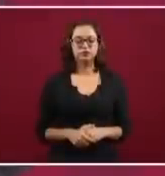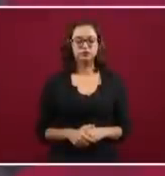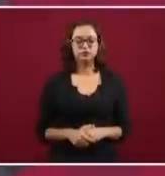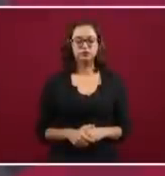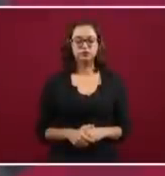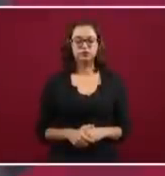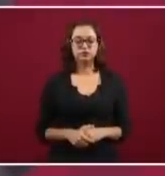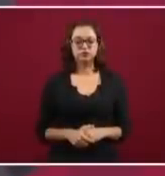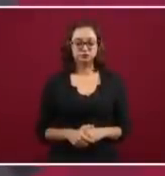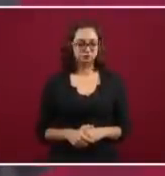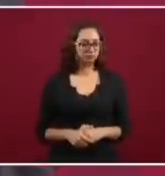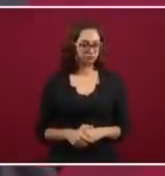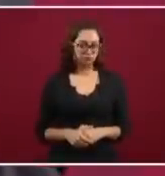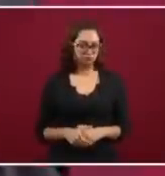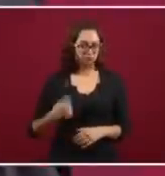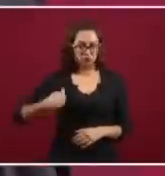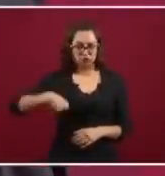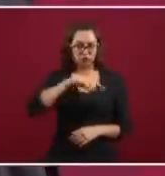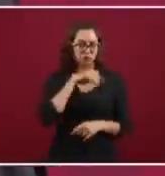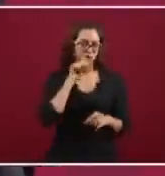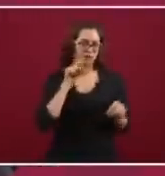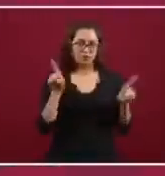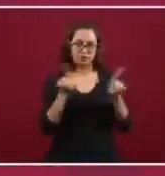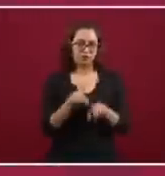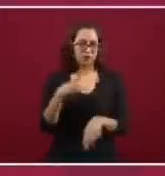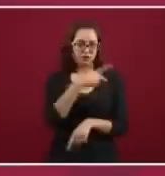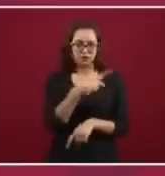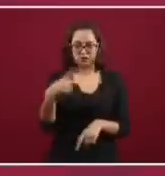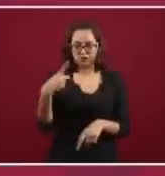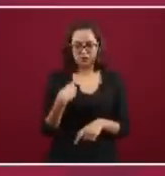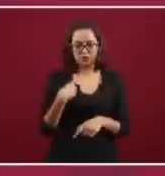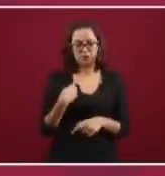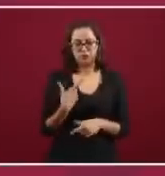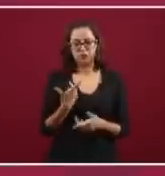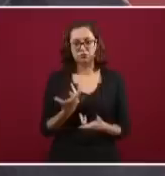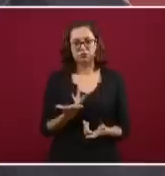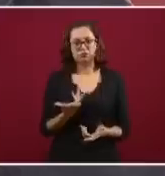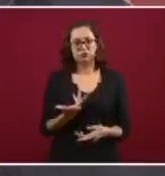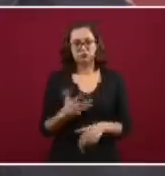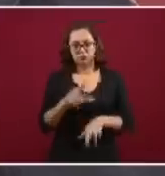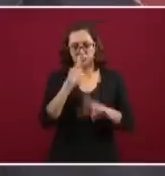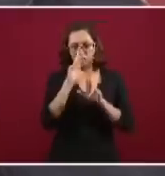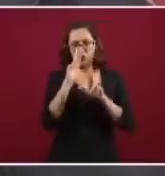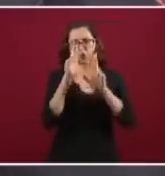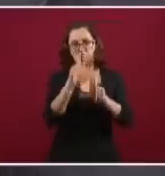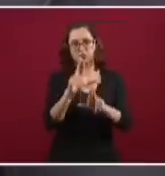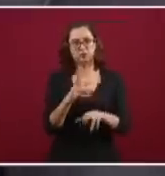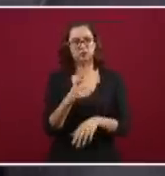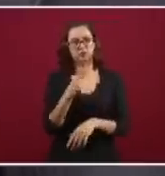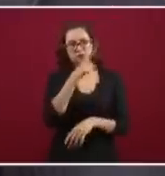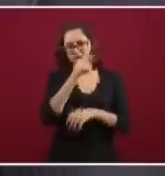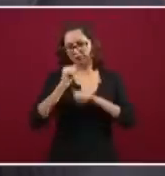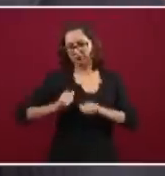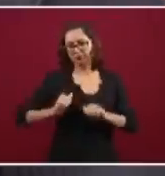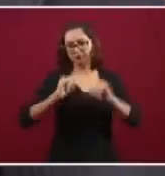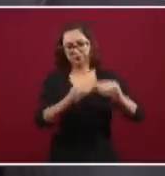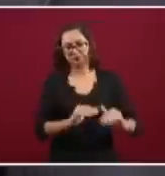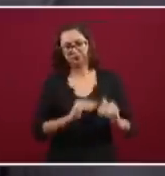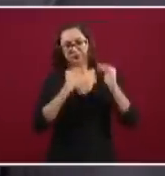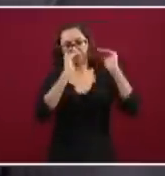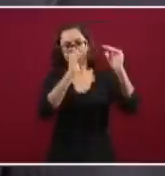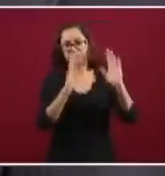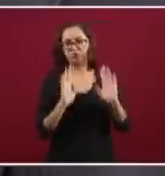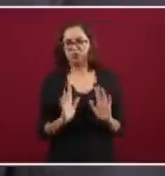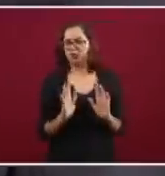Y nosotros también tenemos que ser respetuosos de la soberanía de Estados Unidos